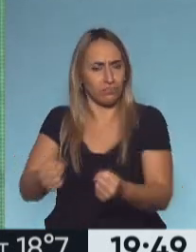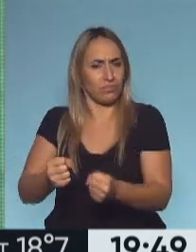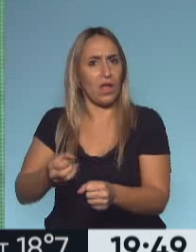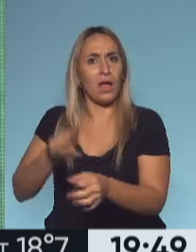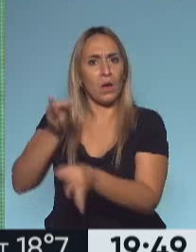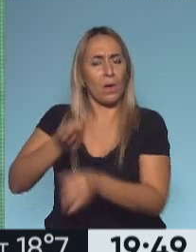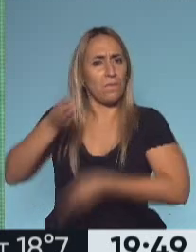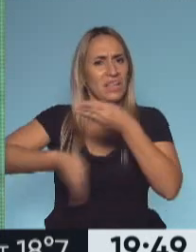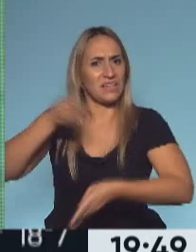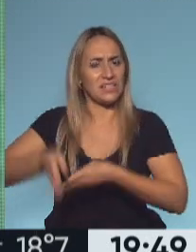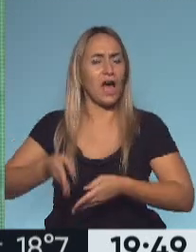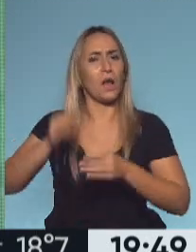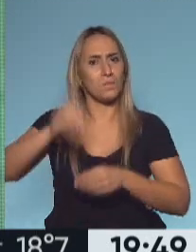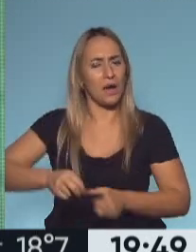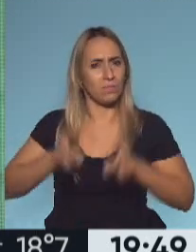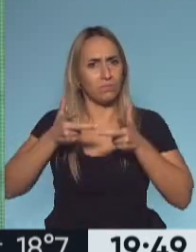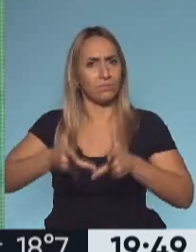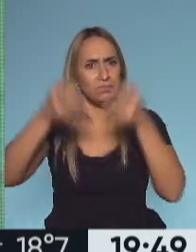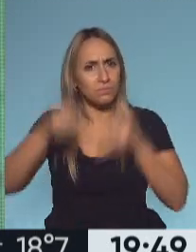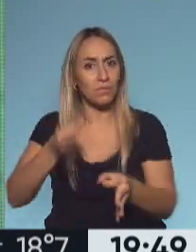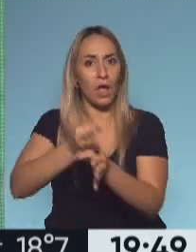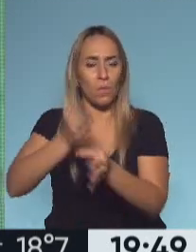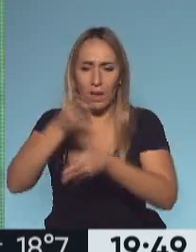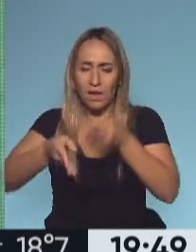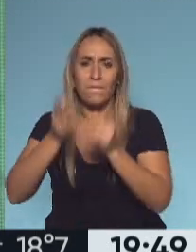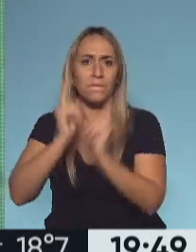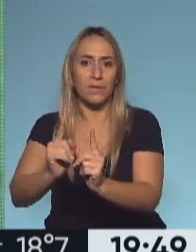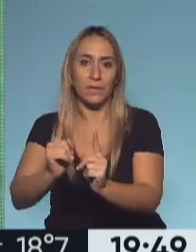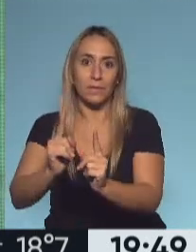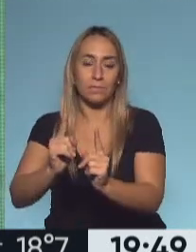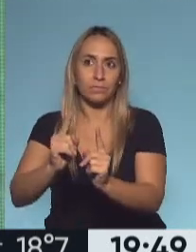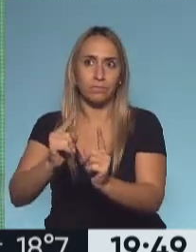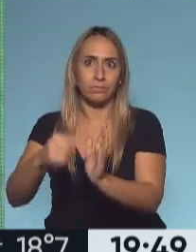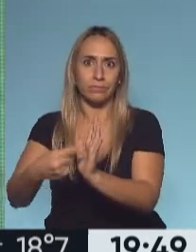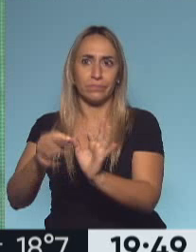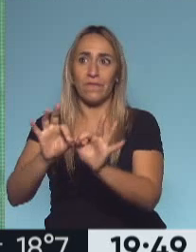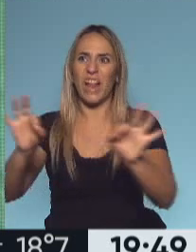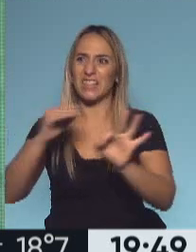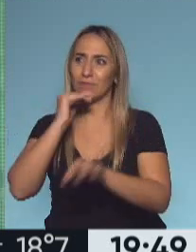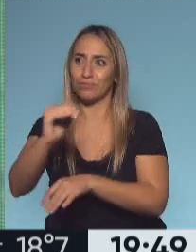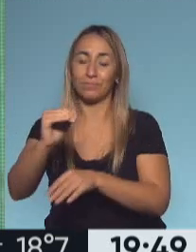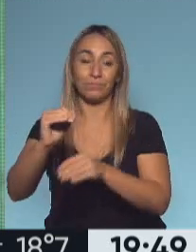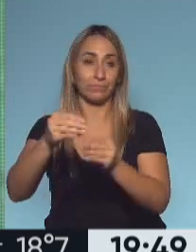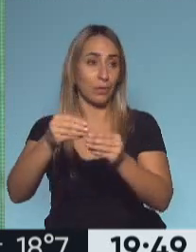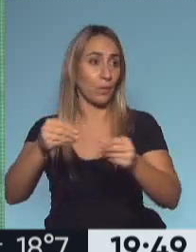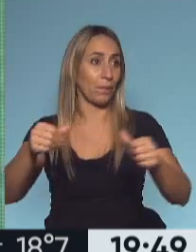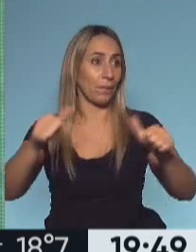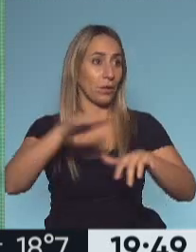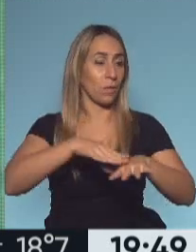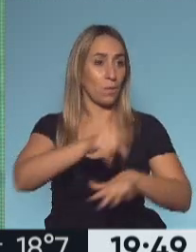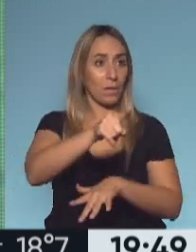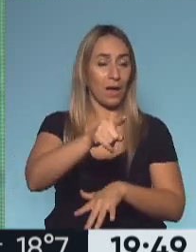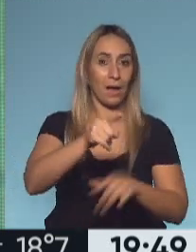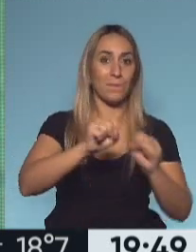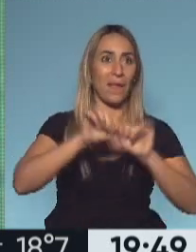sino alguien que había asegurado que se iba a mantener la presidencialidad. Claro, la frase se la lleva la pandemia. Sí. Si hay algo que tenemos muy claro es que cualquier